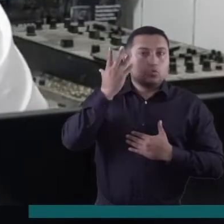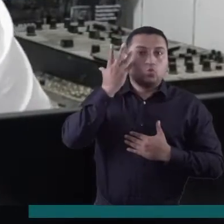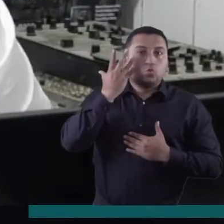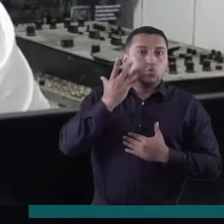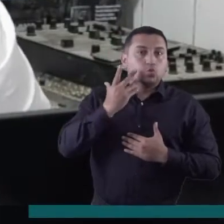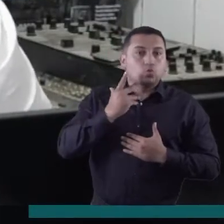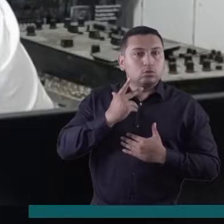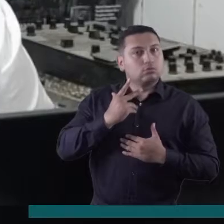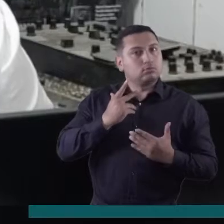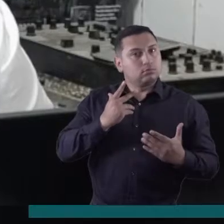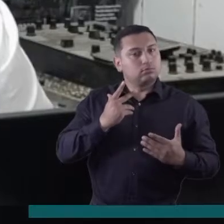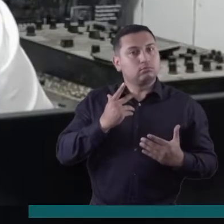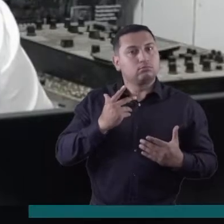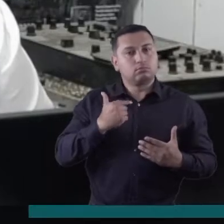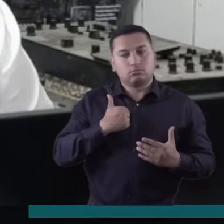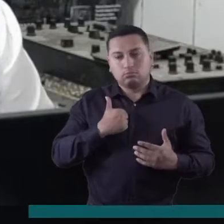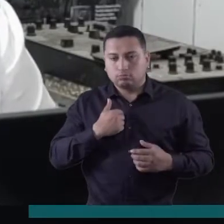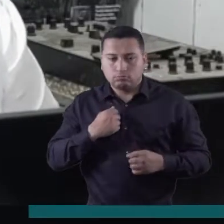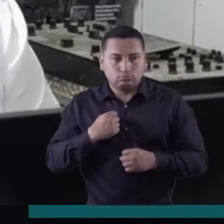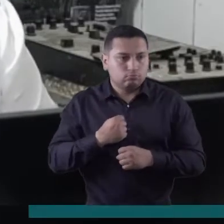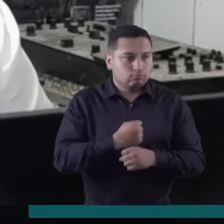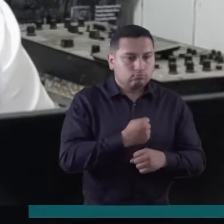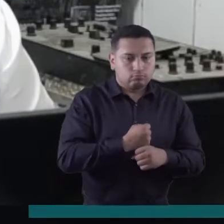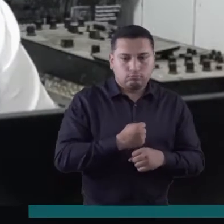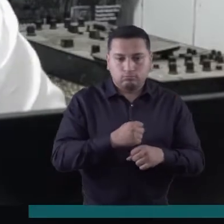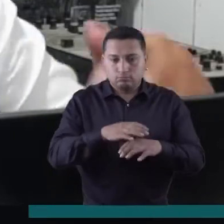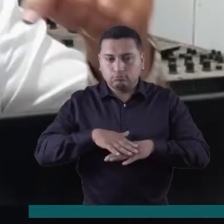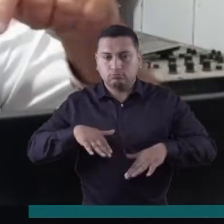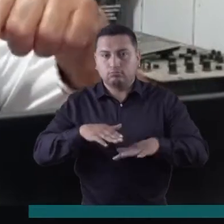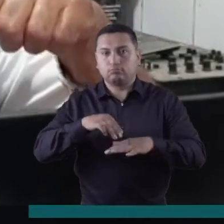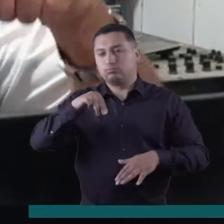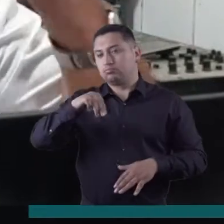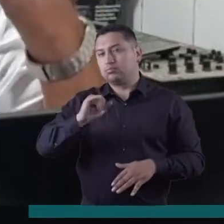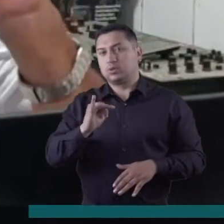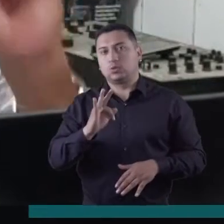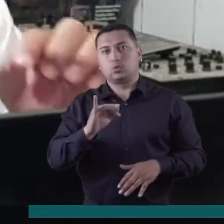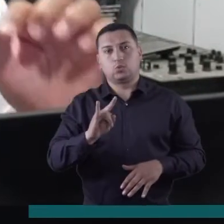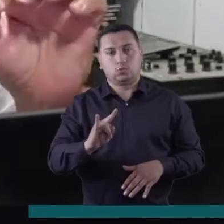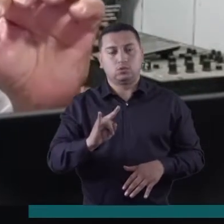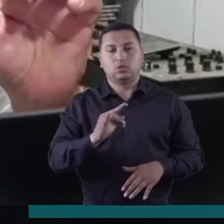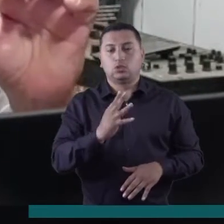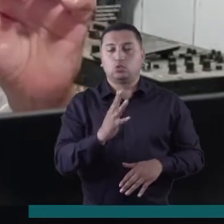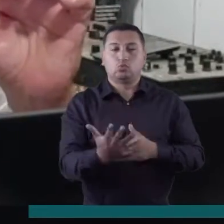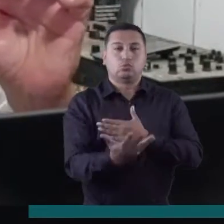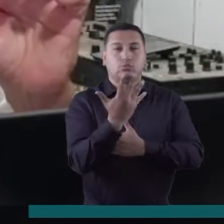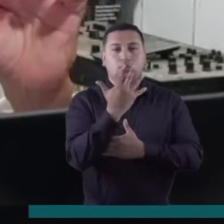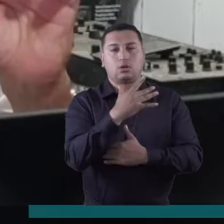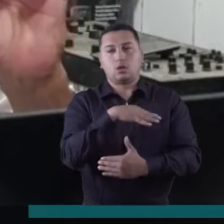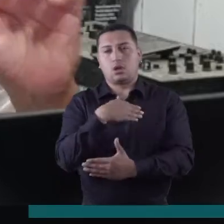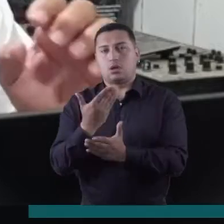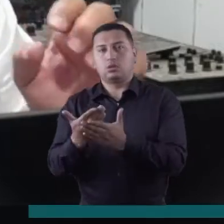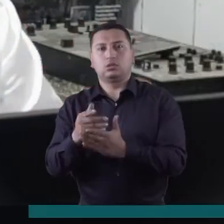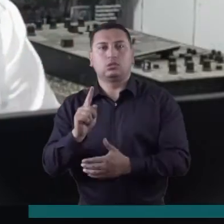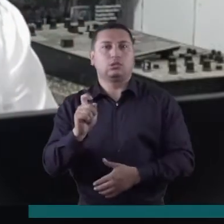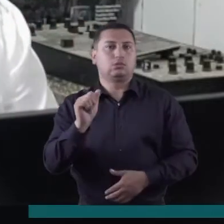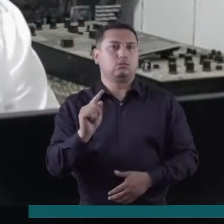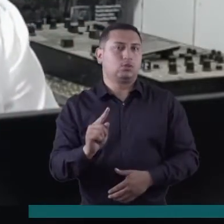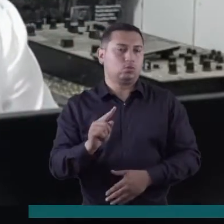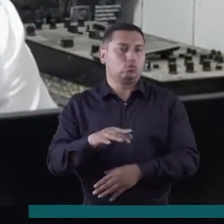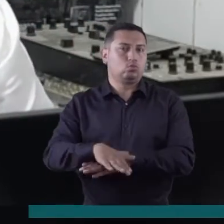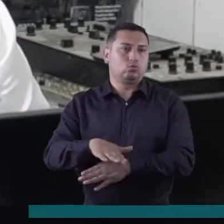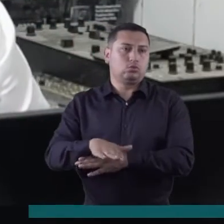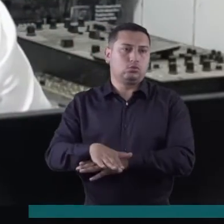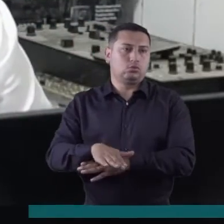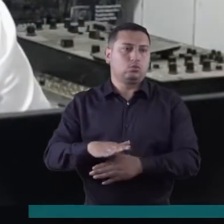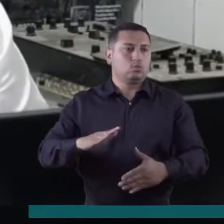santos días, mientras estoy alentado y vivito y estoy en Mitú, estoy aquí desde las 5 de la mañana hasta las